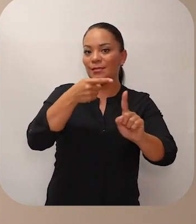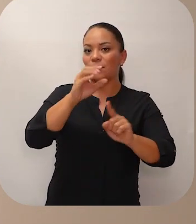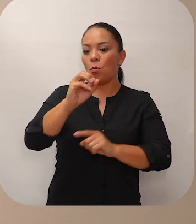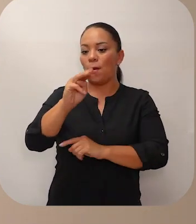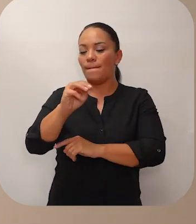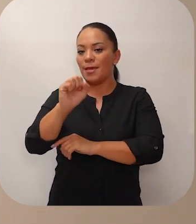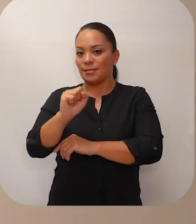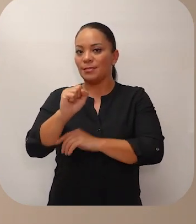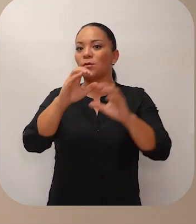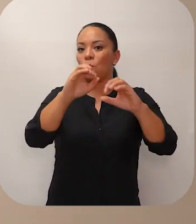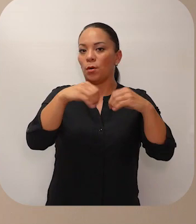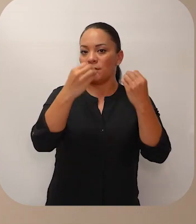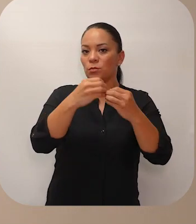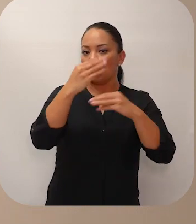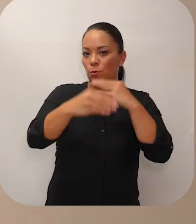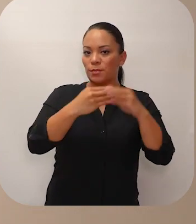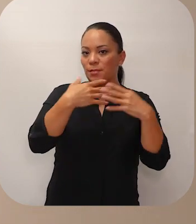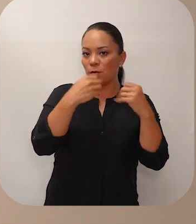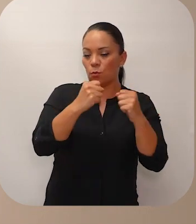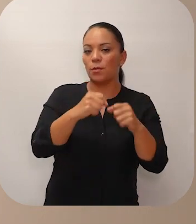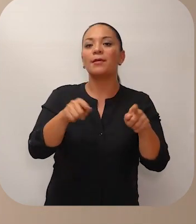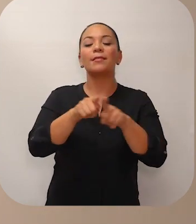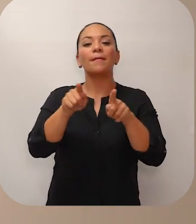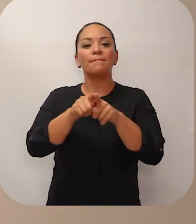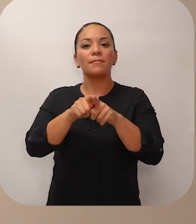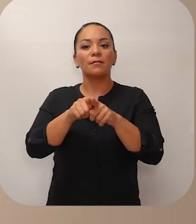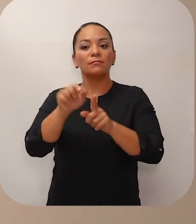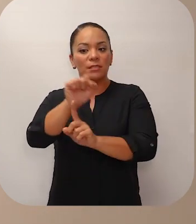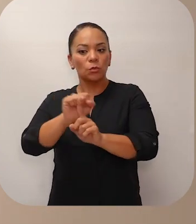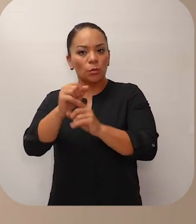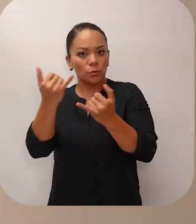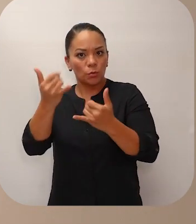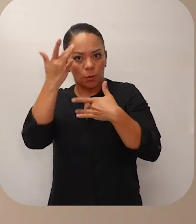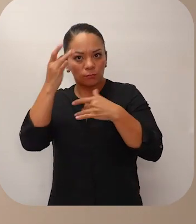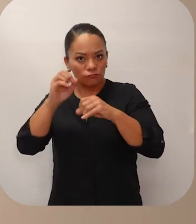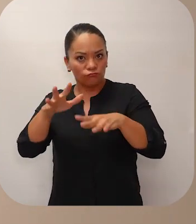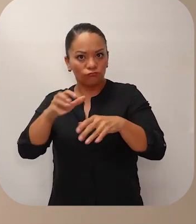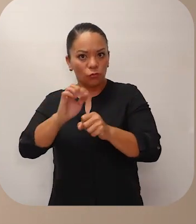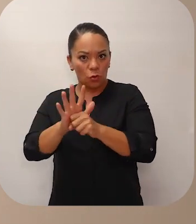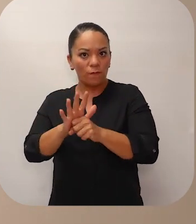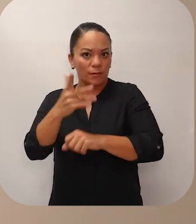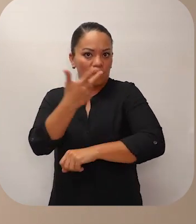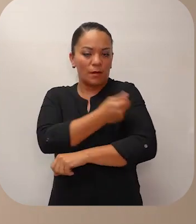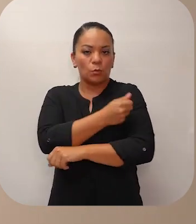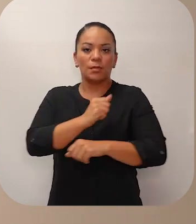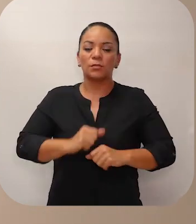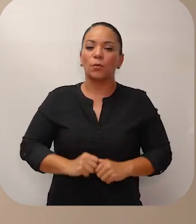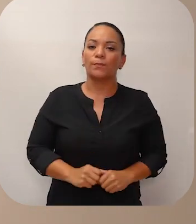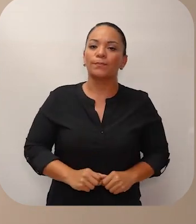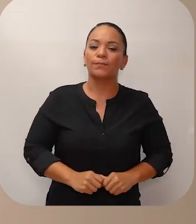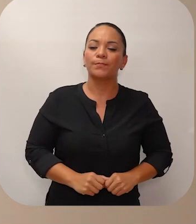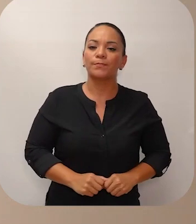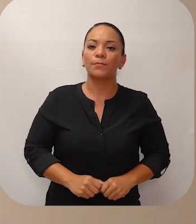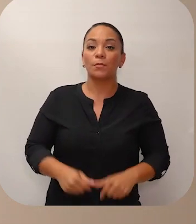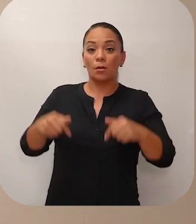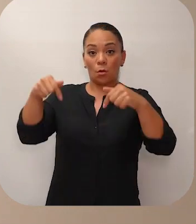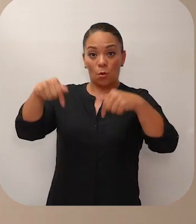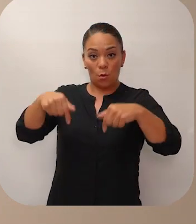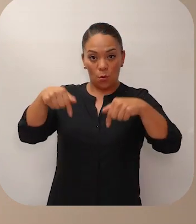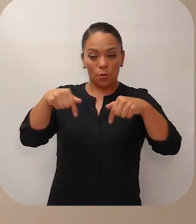de la Organización Mundial de la Salud y además de la realidad epidemiológica nacional al respecto de la vacunación por lo tanto